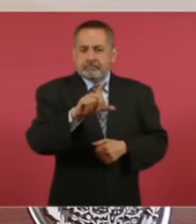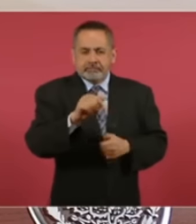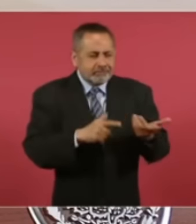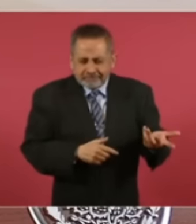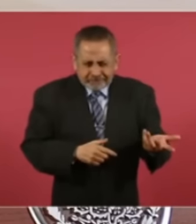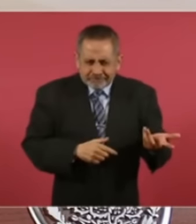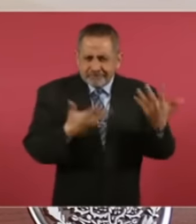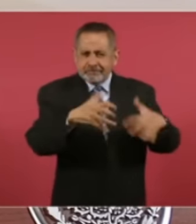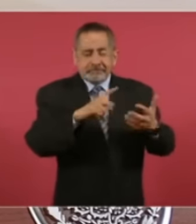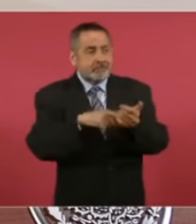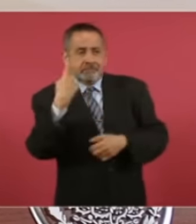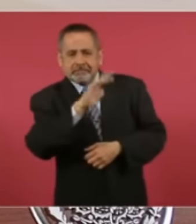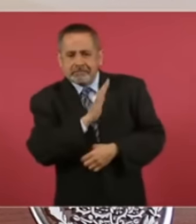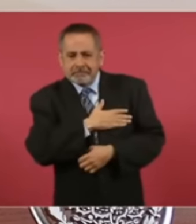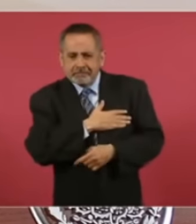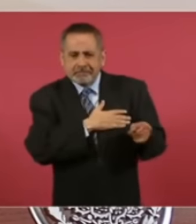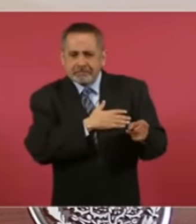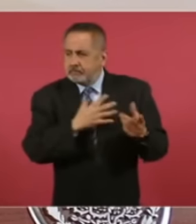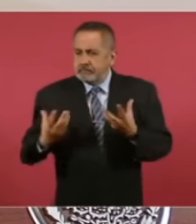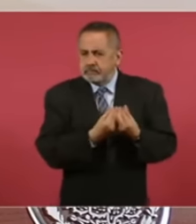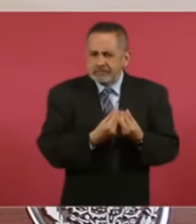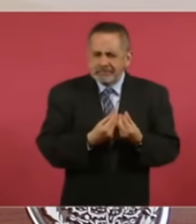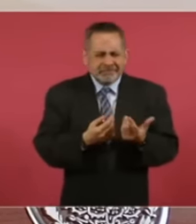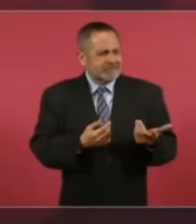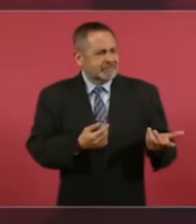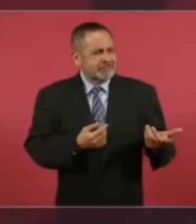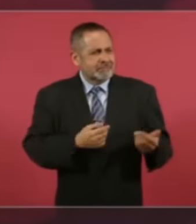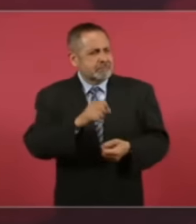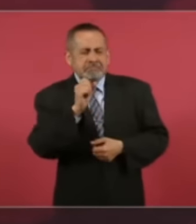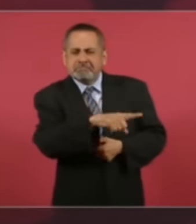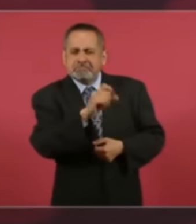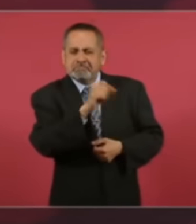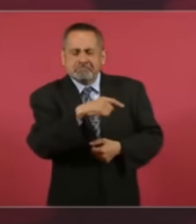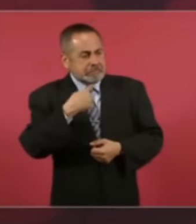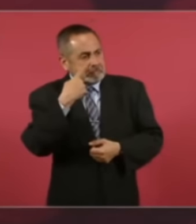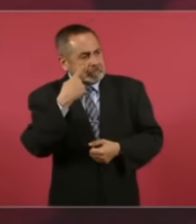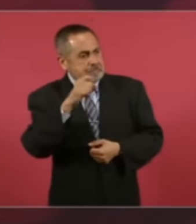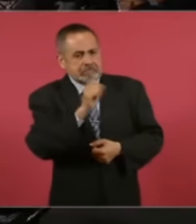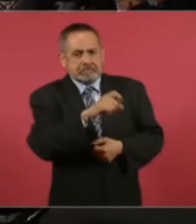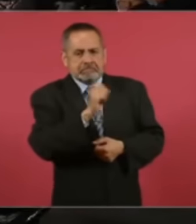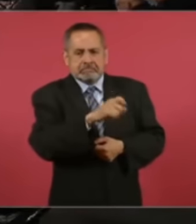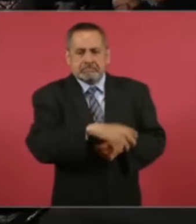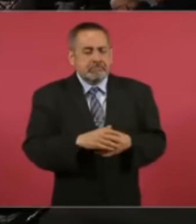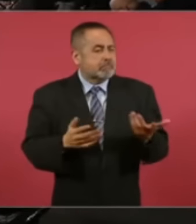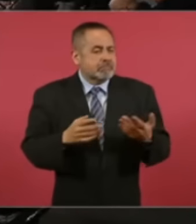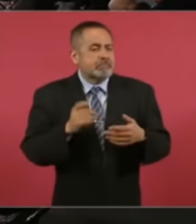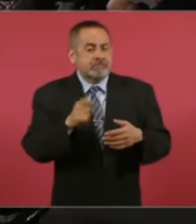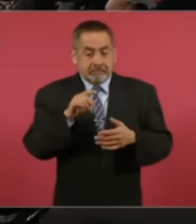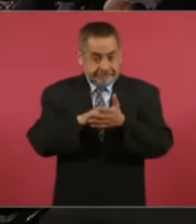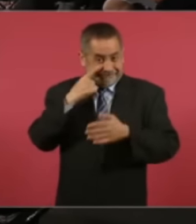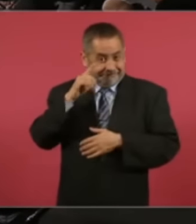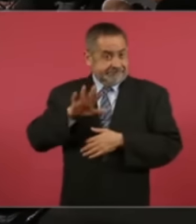una empresa española que tiene esa costumbre de que los políticos